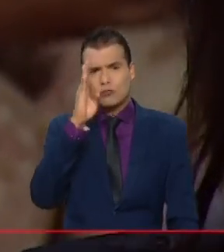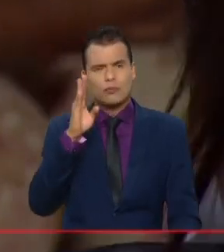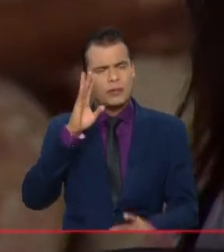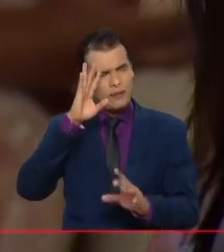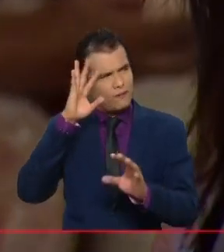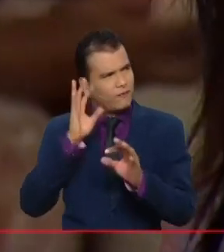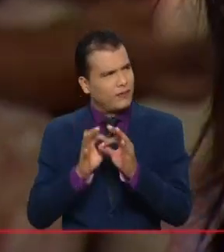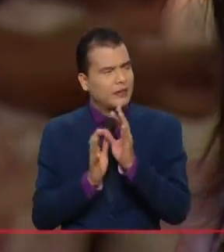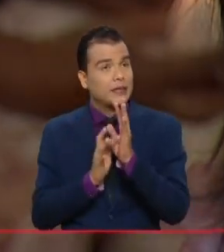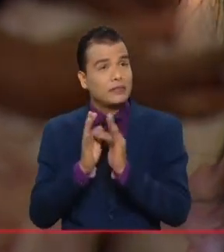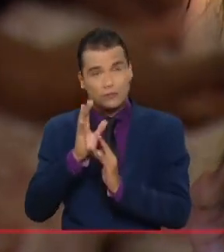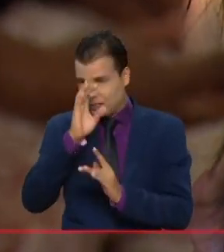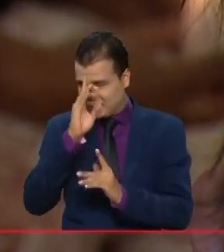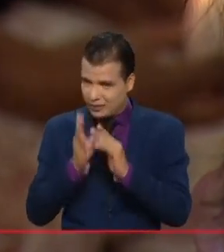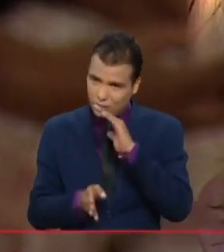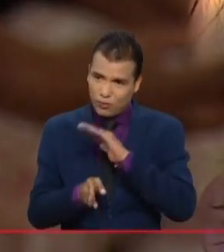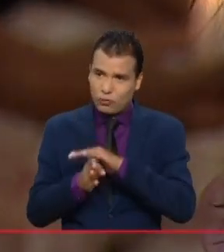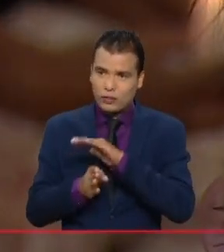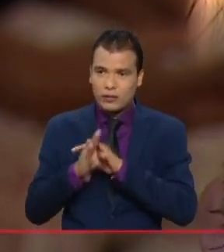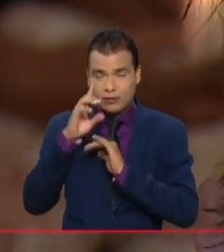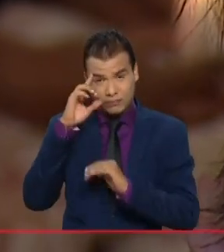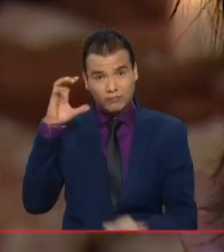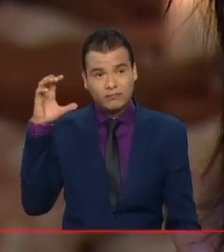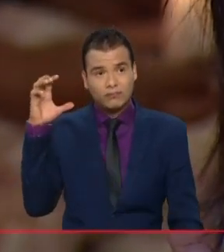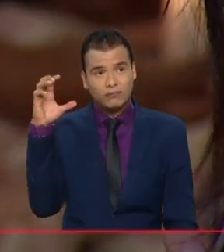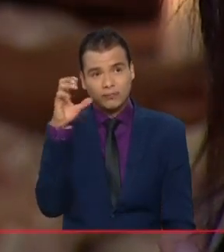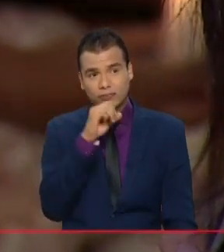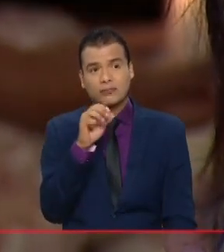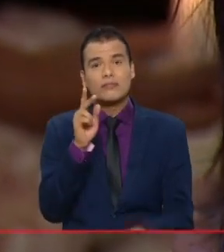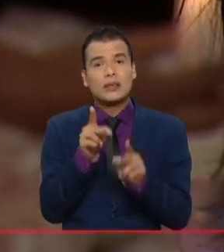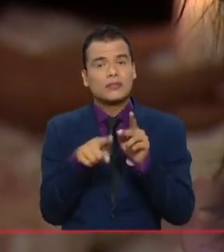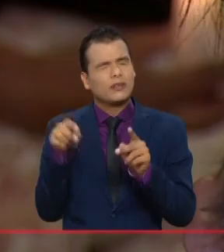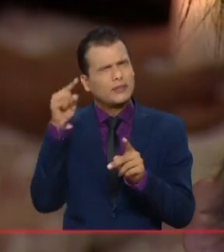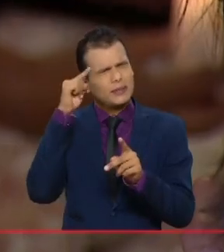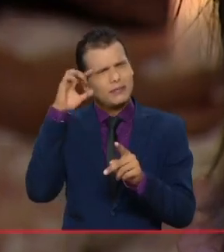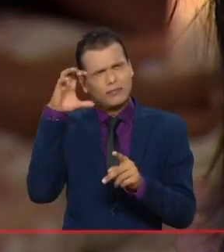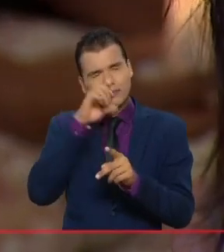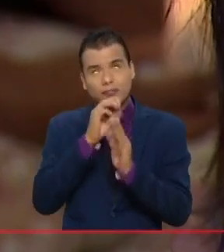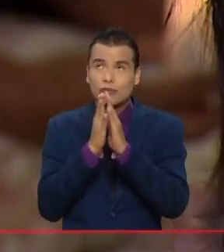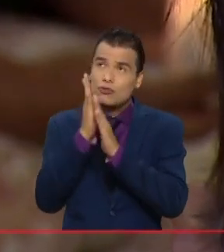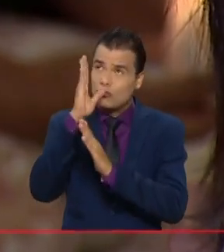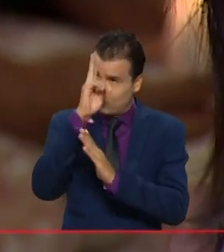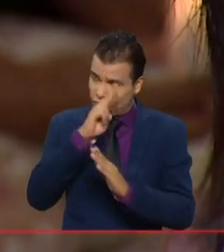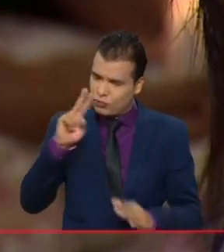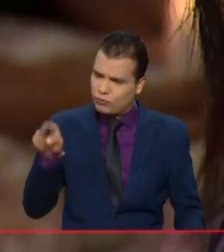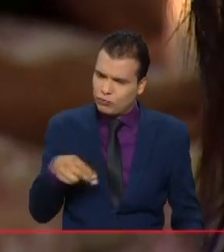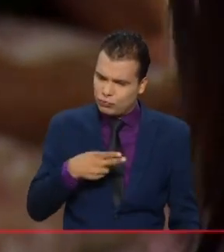fe y se sostengan en su palabra de que son hijos de Dios.